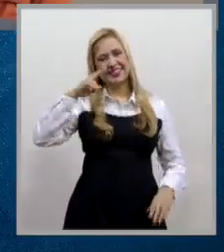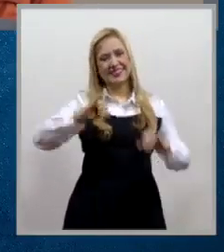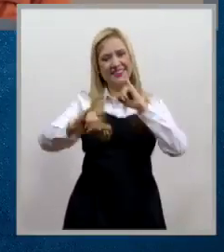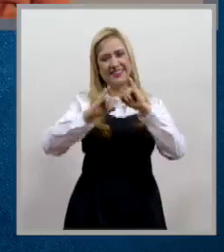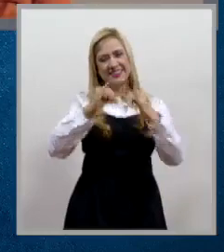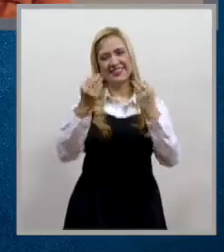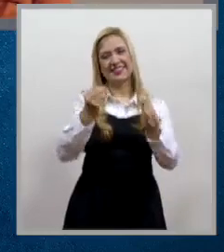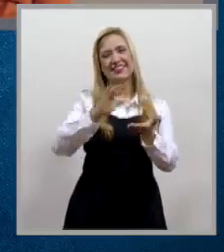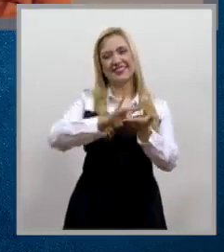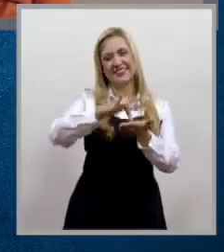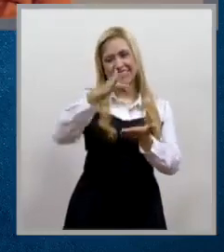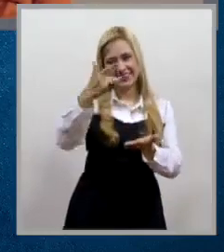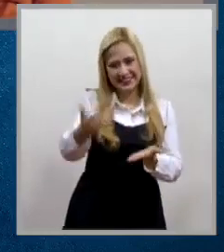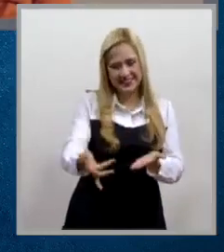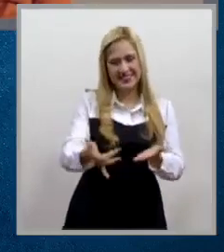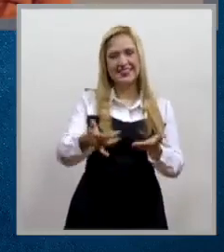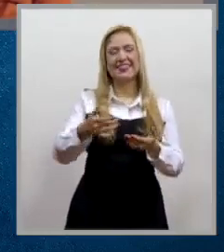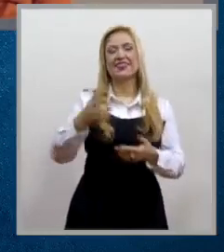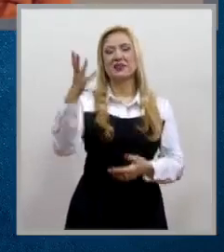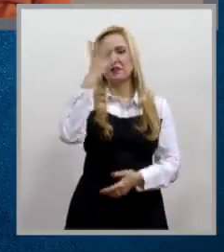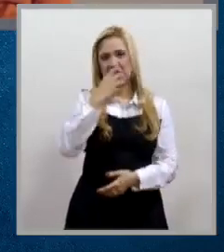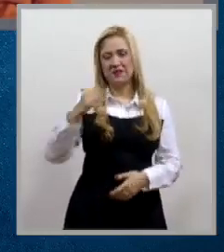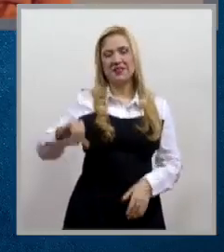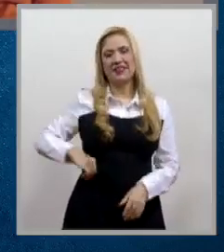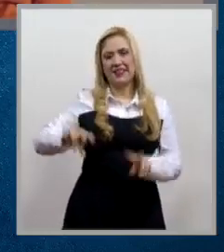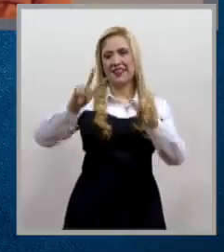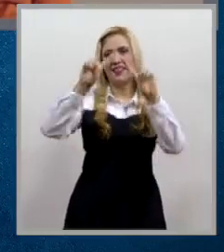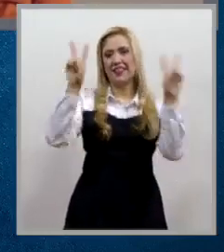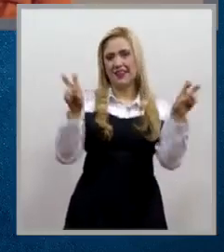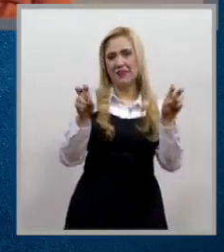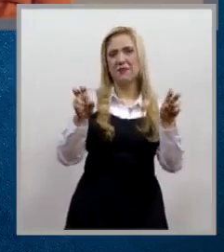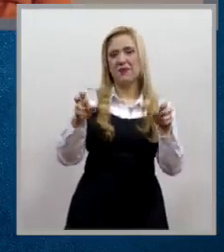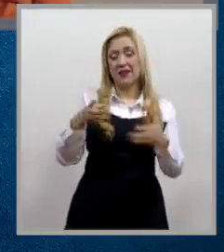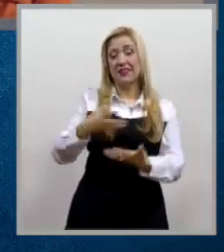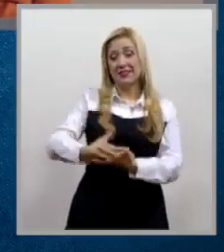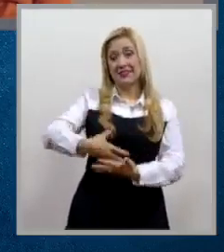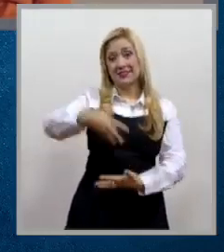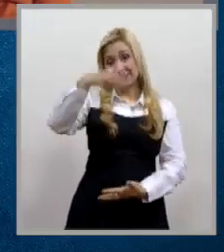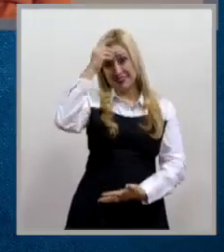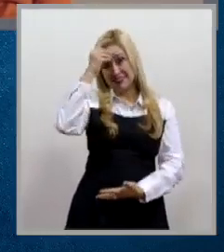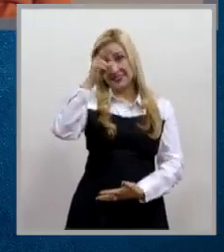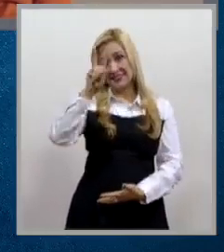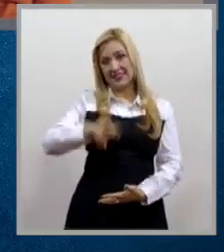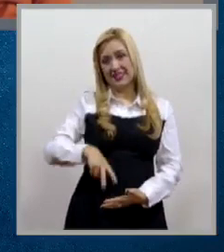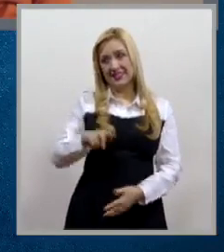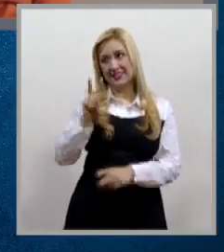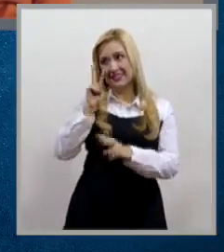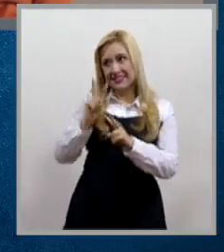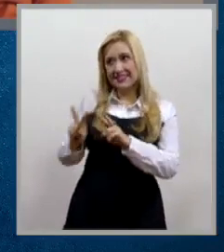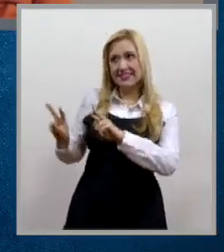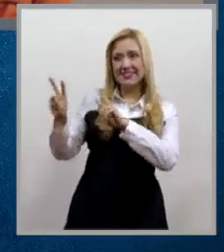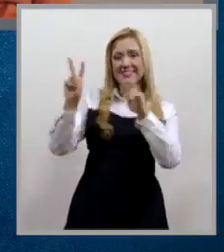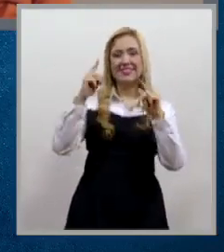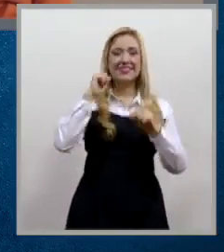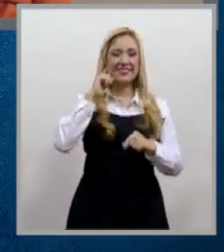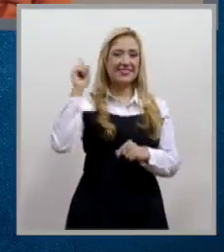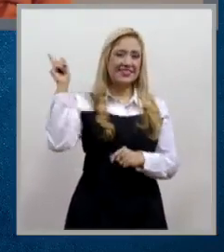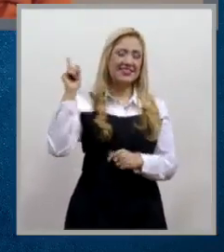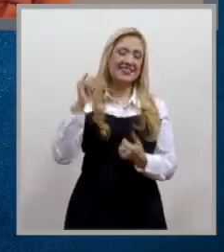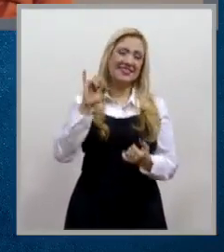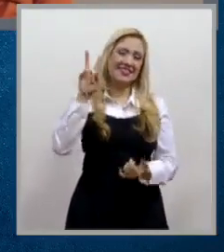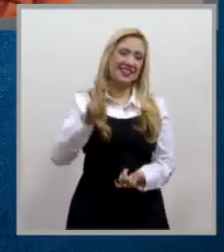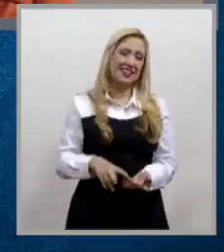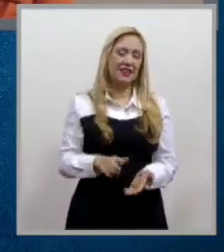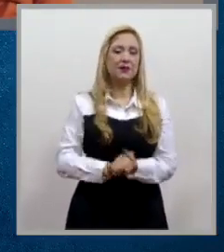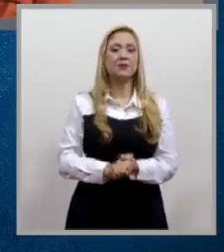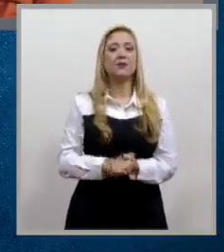Como siempre, un programa muy rico en contenido, y en lo personal he podido aprender mucho, así que bueno, les recuerdo a quienes nos escuchan que este programa